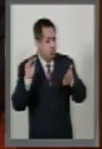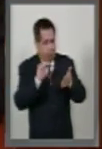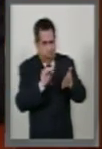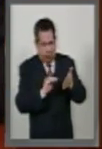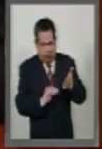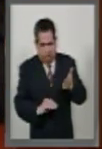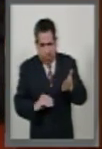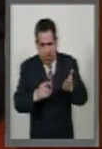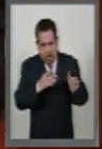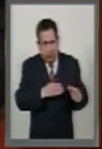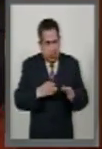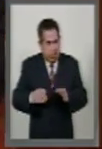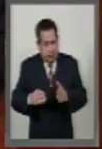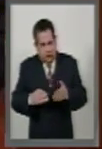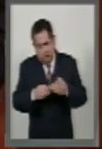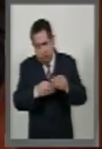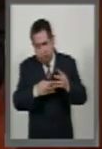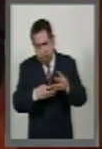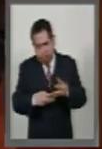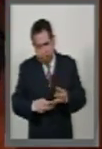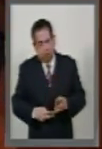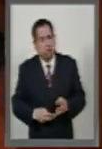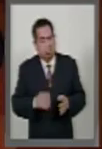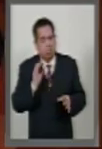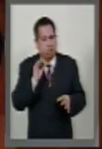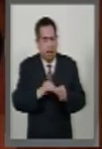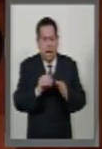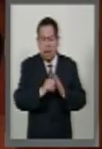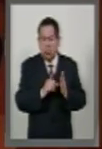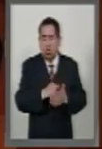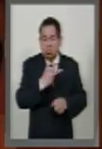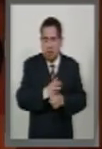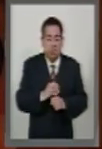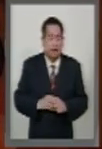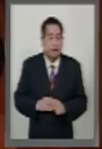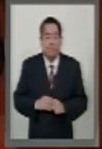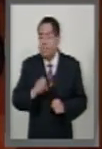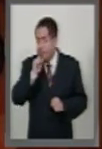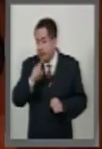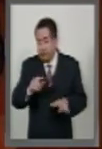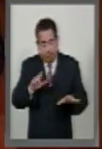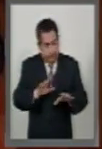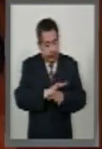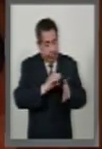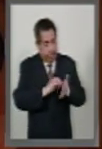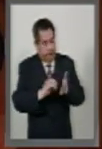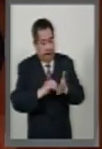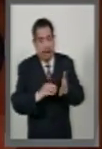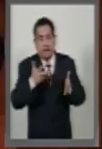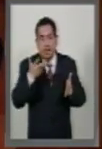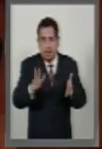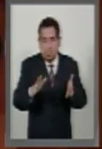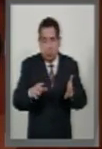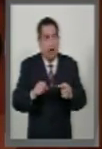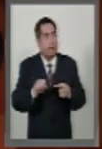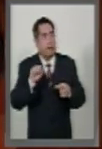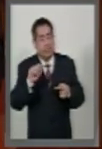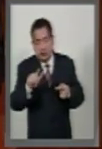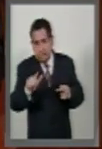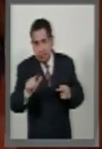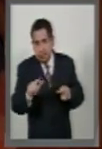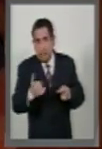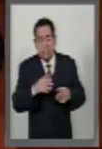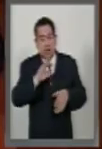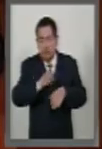las subsecuentes en su orden del artículo octavo. Se reforman las fracciones décima, 17 y